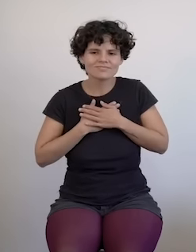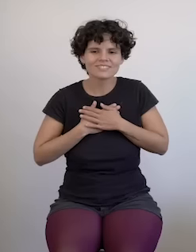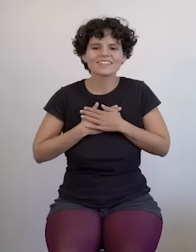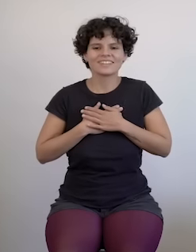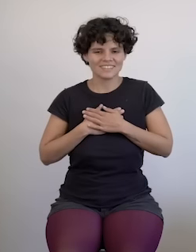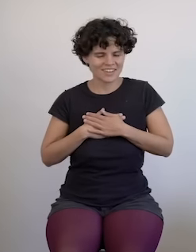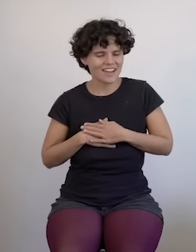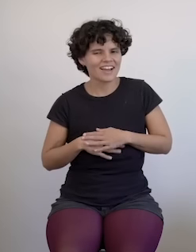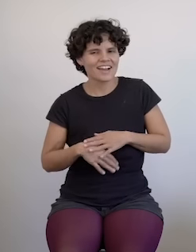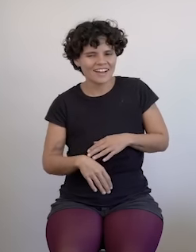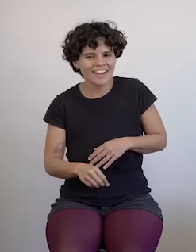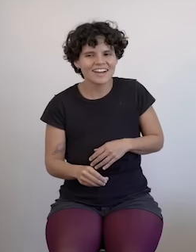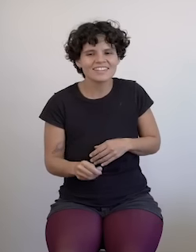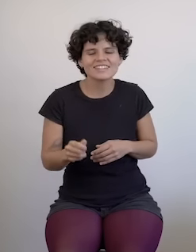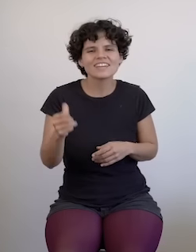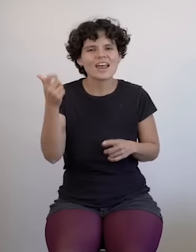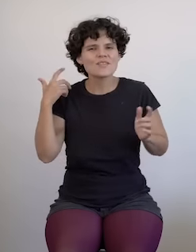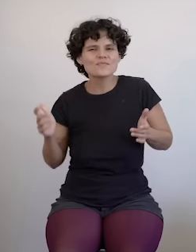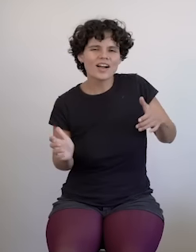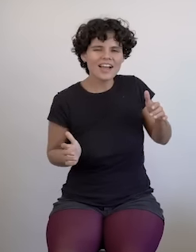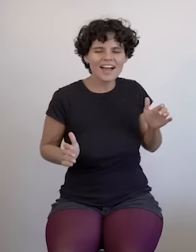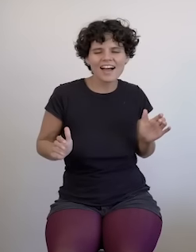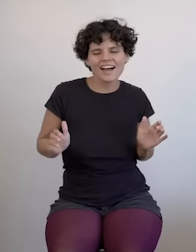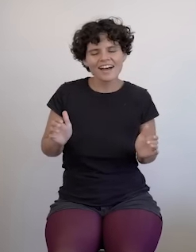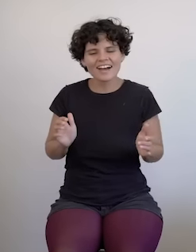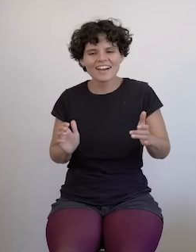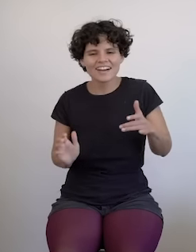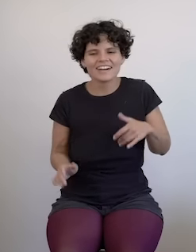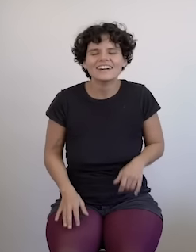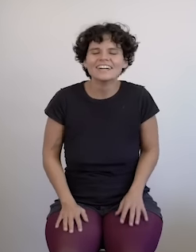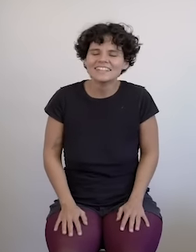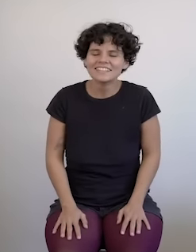todas las penas. Con tan solo un verso rompo todas las